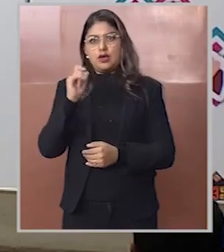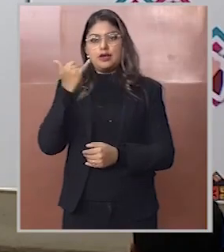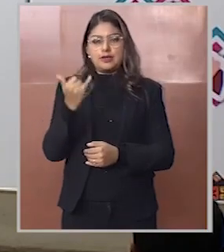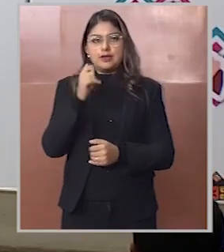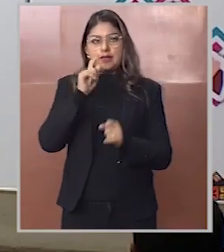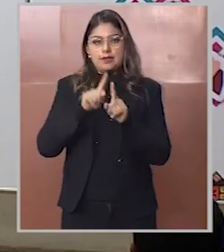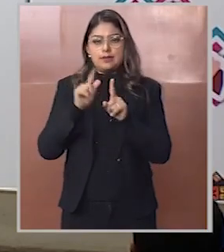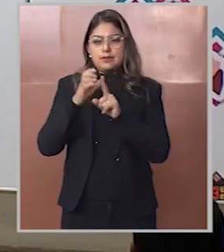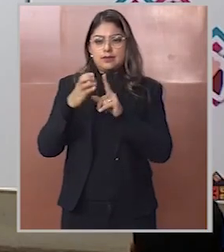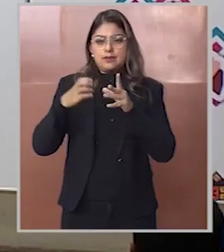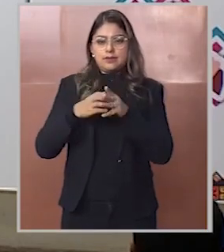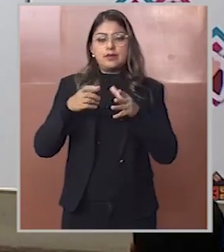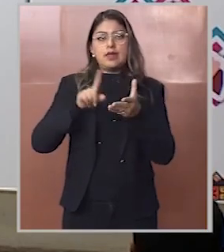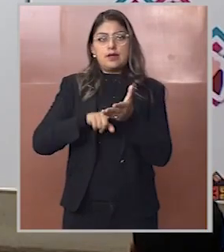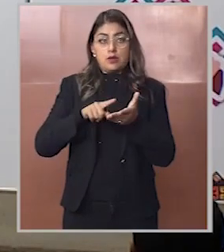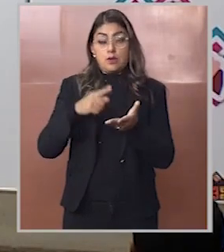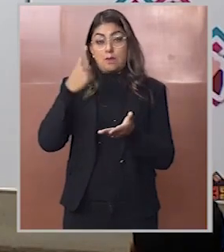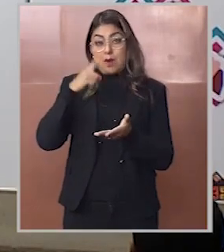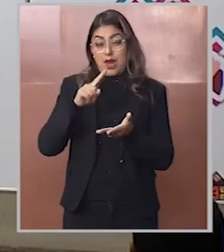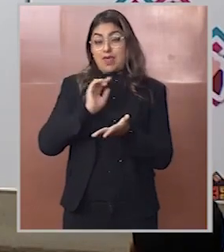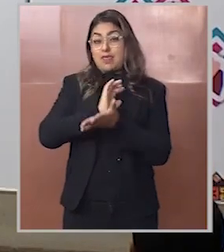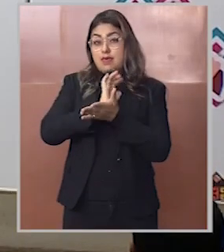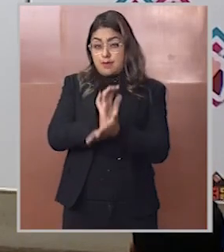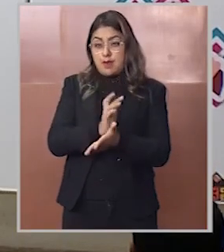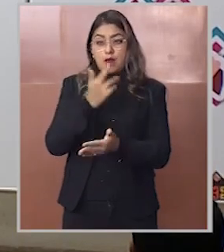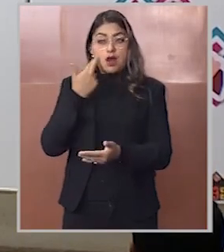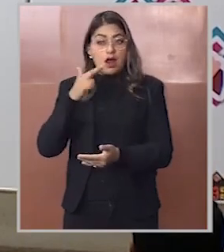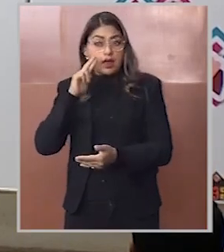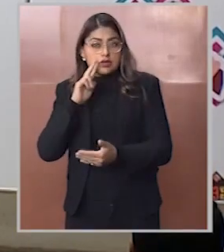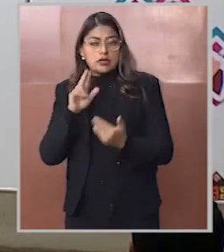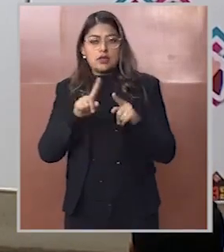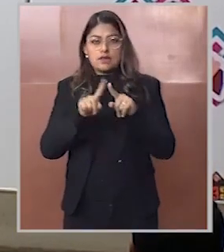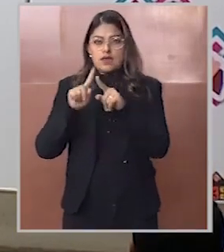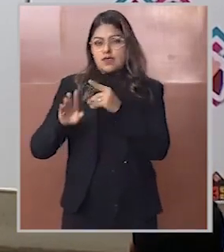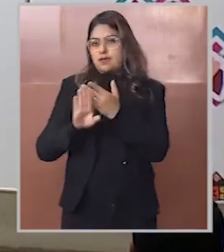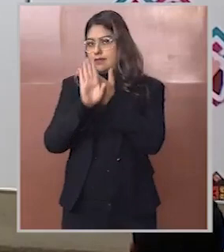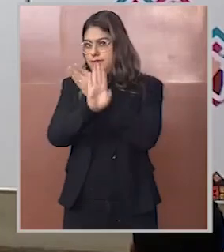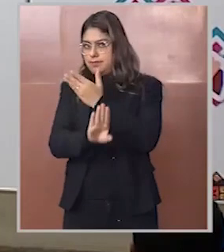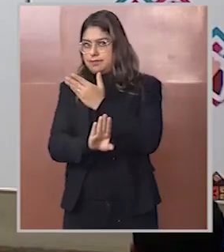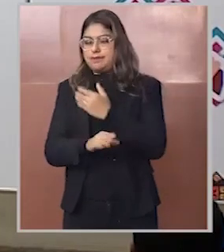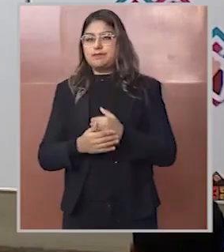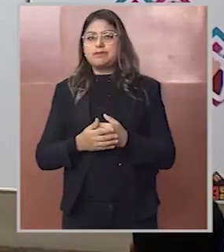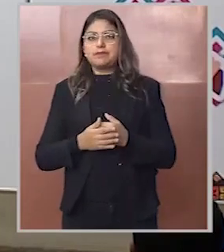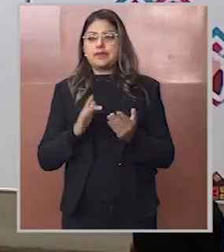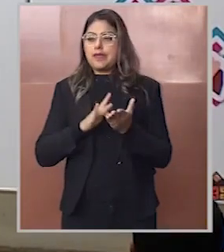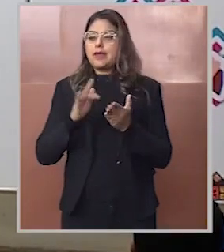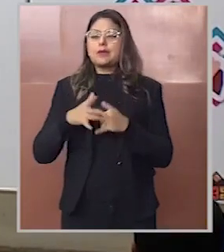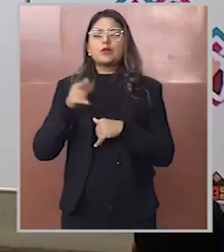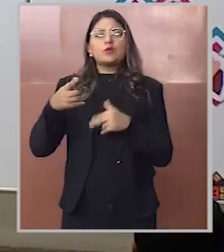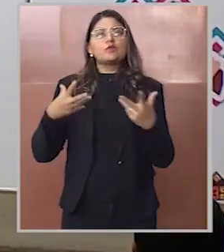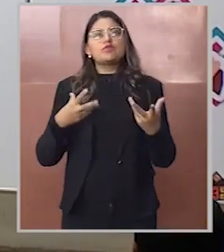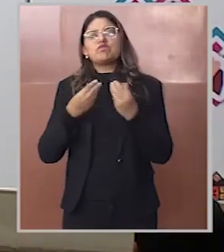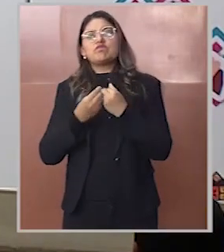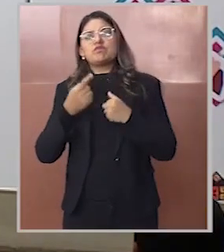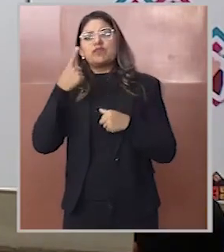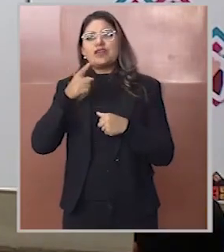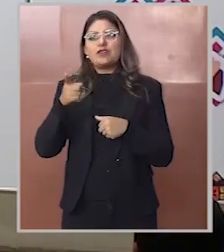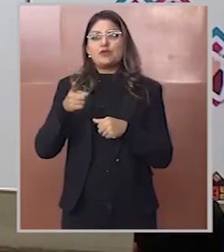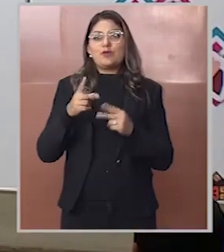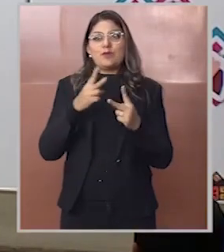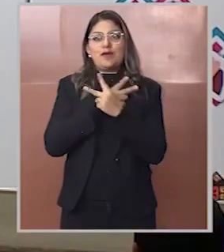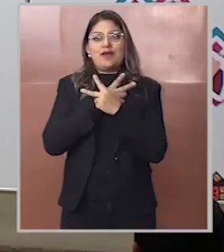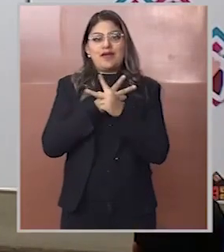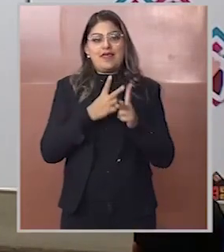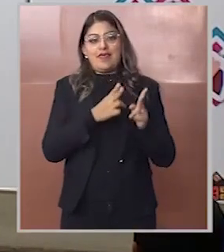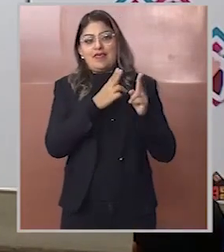Muchísimas gracias por tu presencia por acompañarnos por cortar las vacaciones Para quienes no sepan este a Pablo Eduardo lo estuvimos persiguiendo en su destino